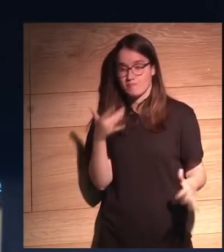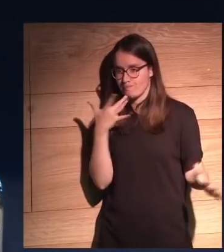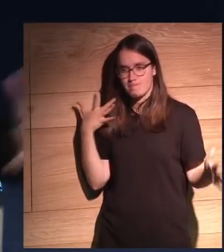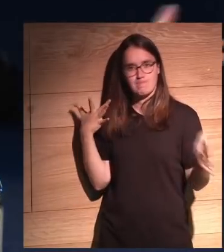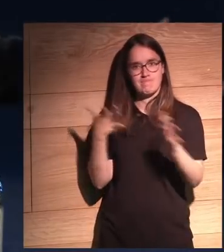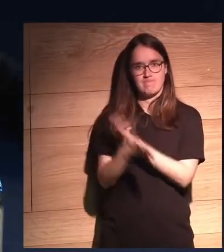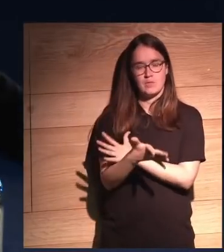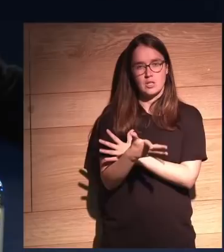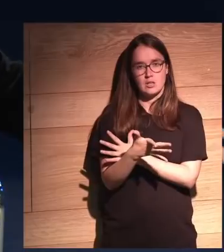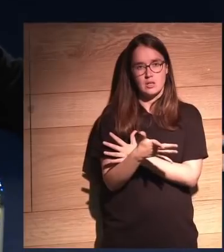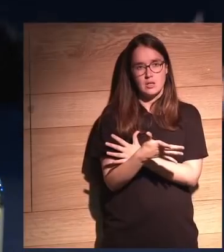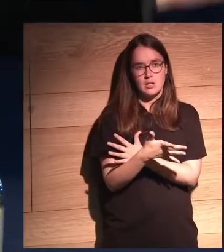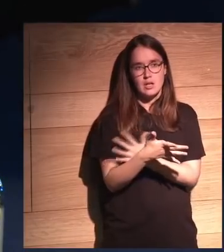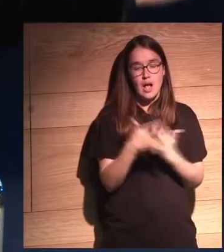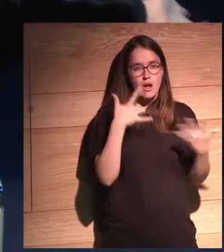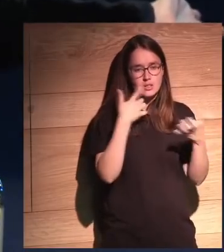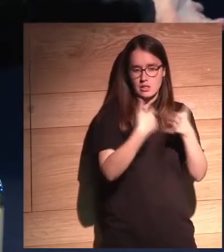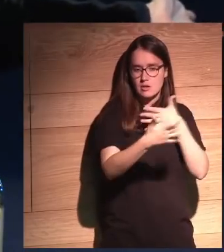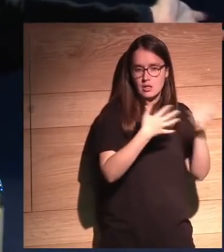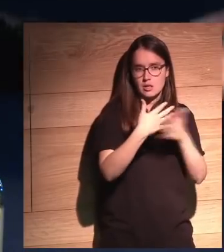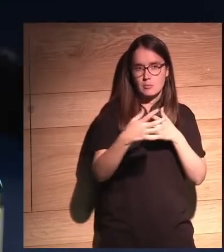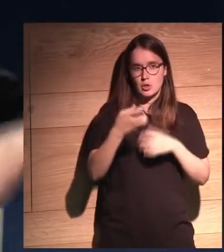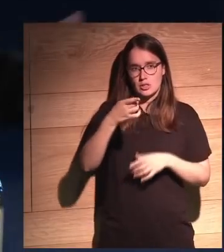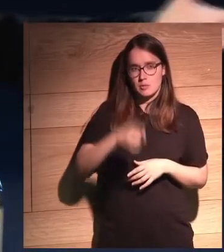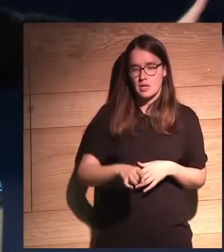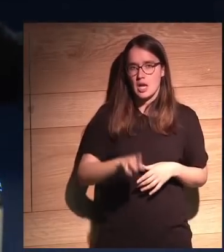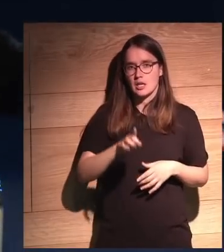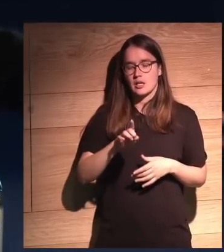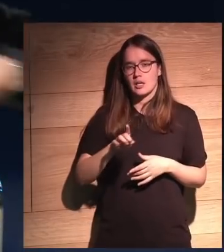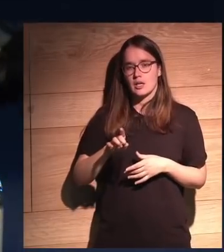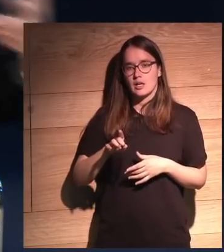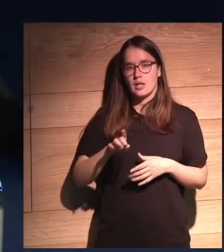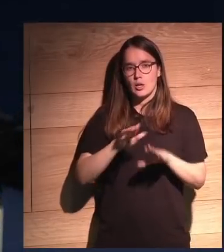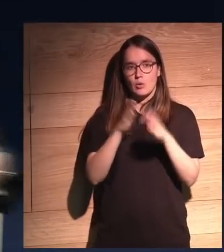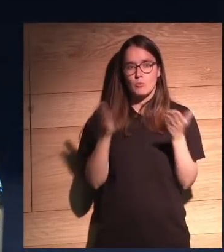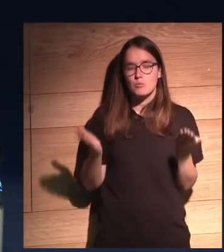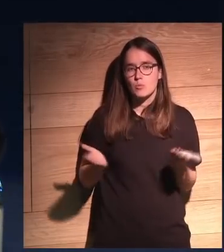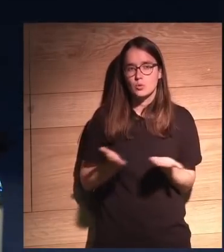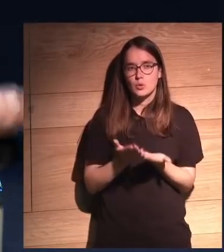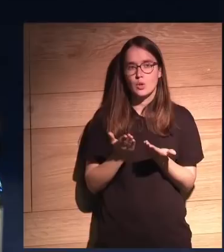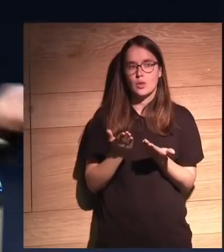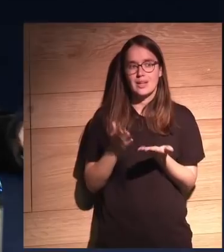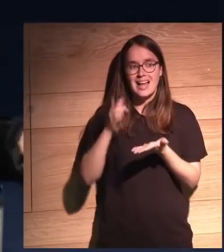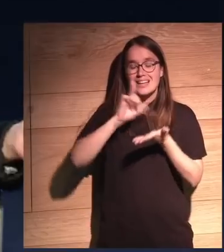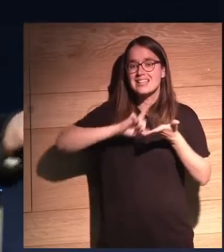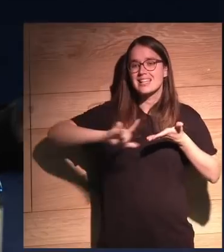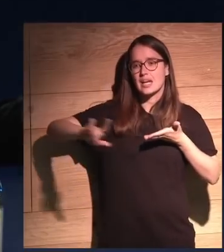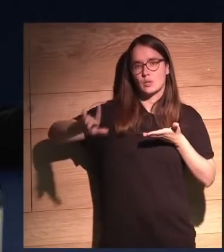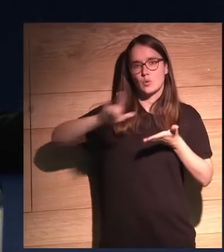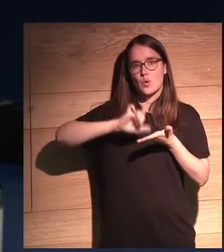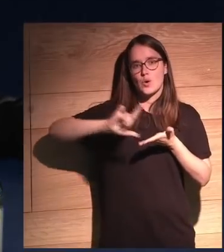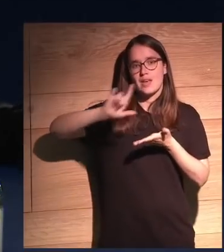definitiva no solo el mundo de las artes plásticas, sino en este caso también el mundo incluso de la literatura y de